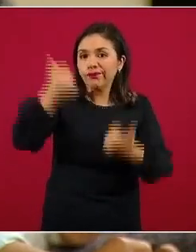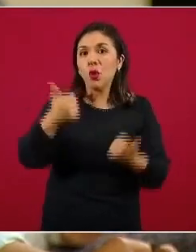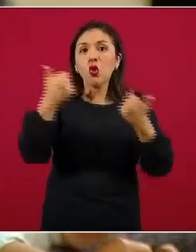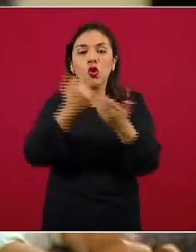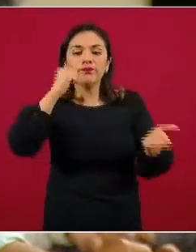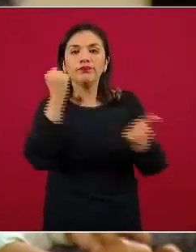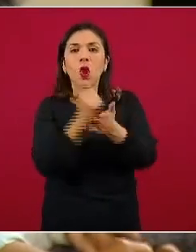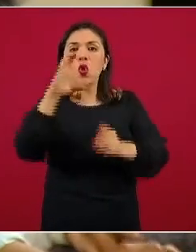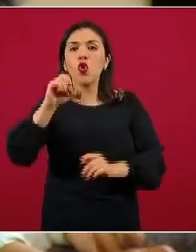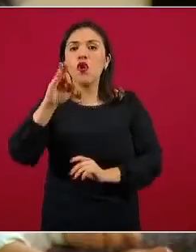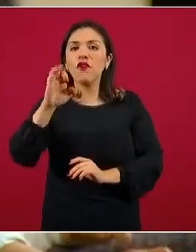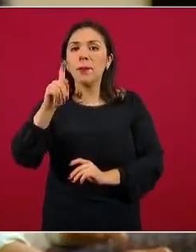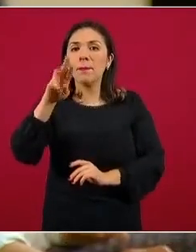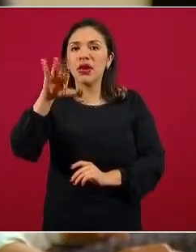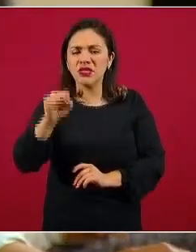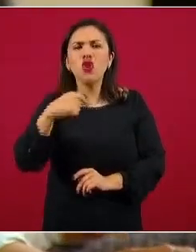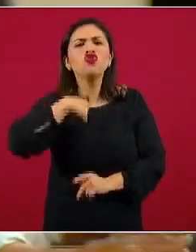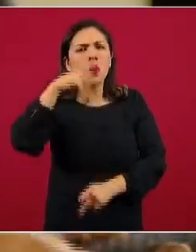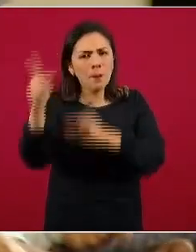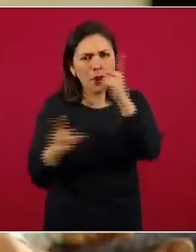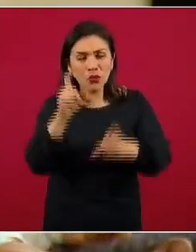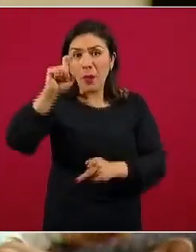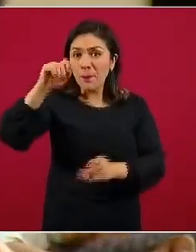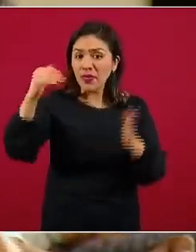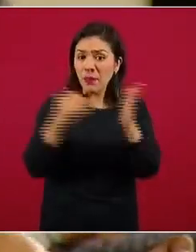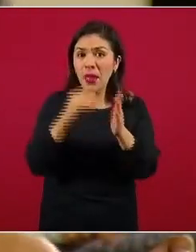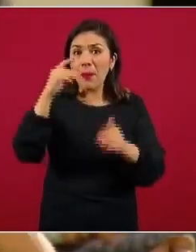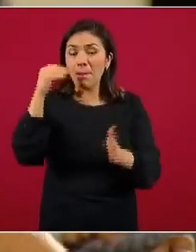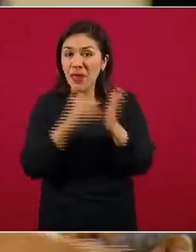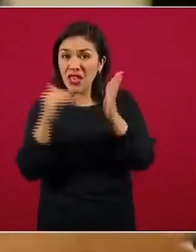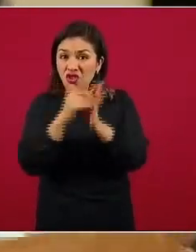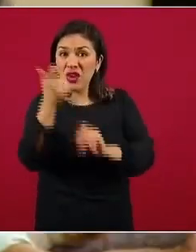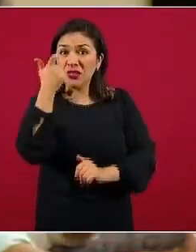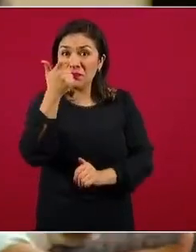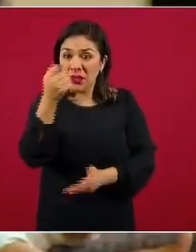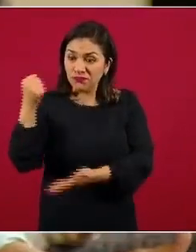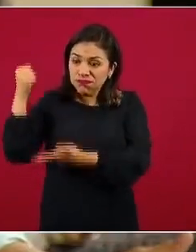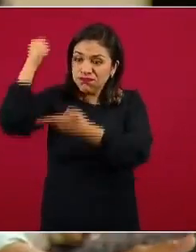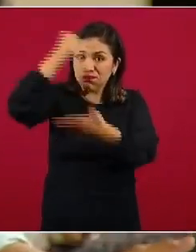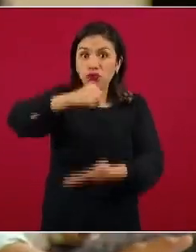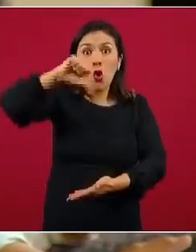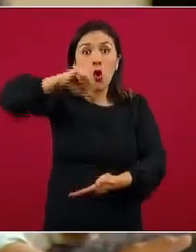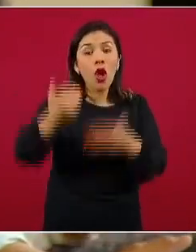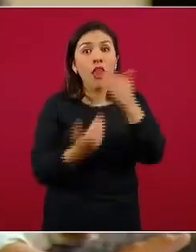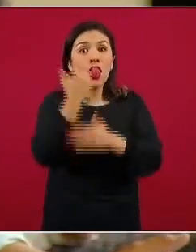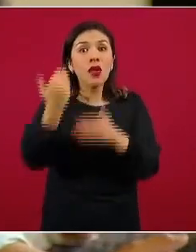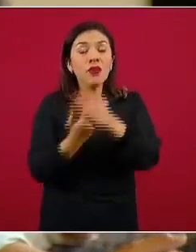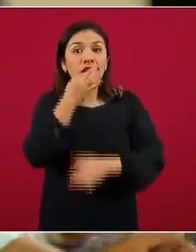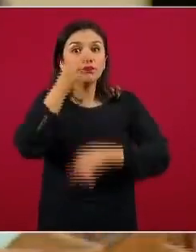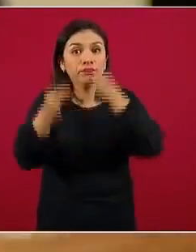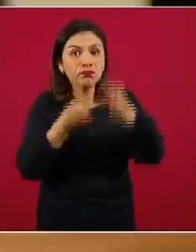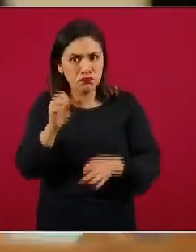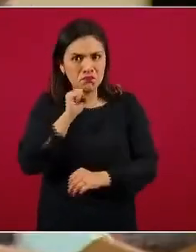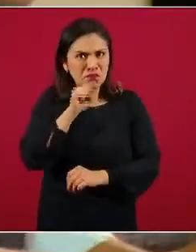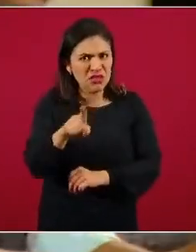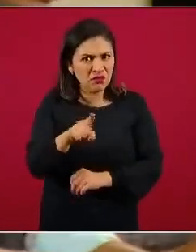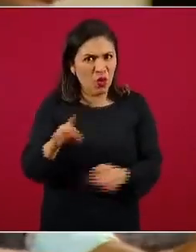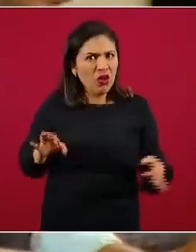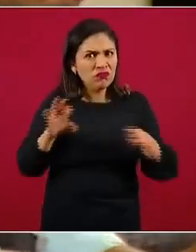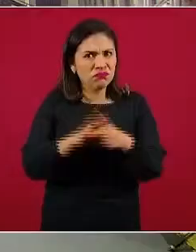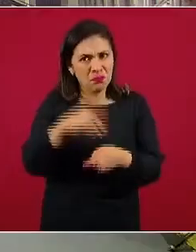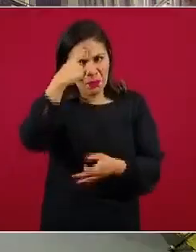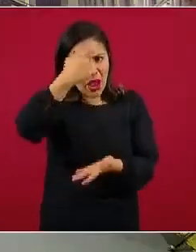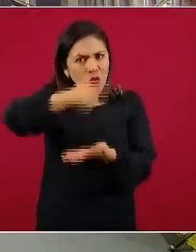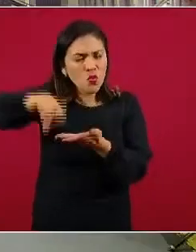COFEPRIS. Preguntarle si esos 20,000 millones de pesos que se informó en la mañana están relacionados directamente con